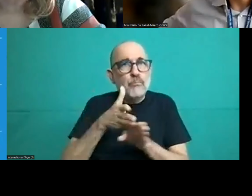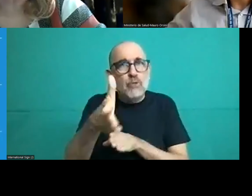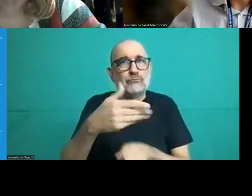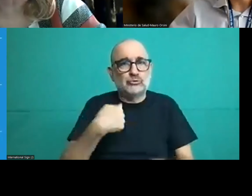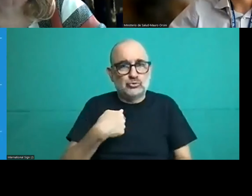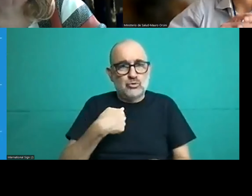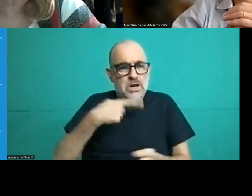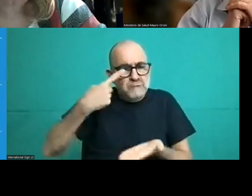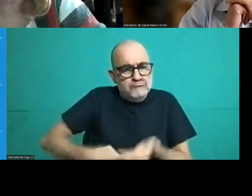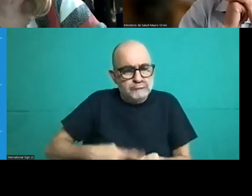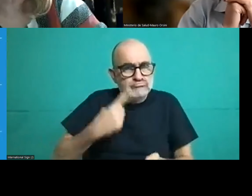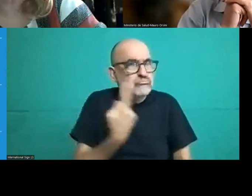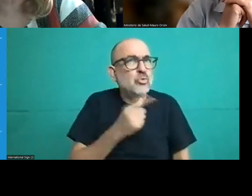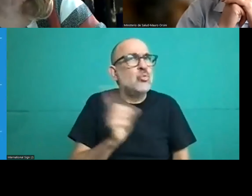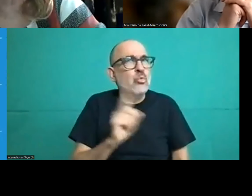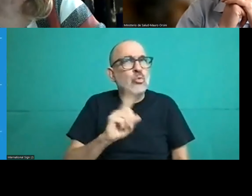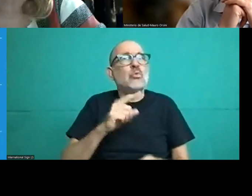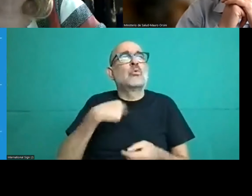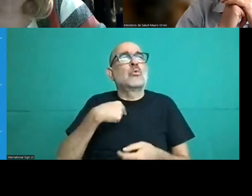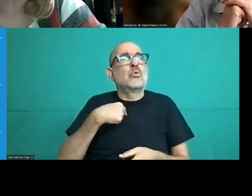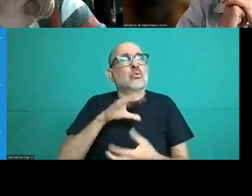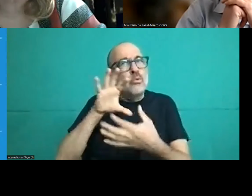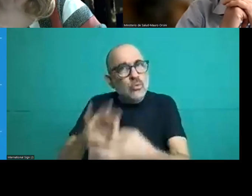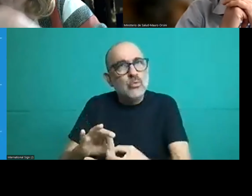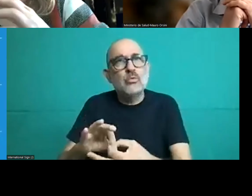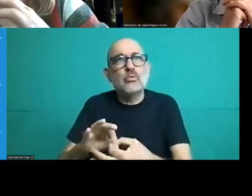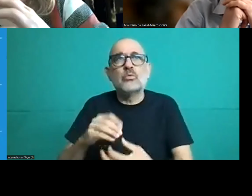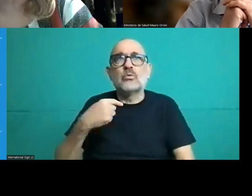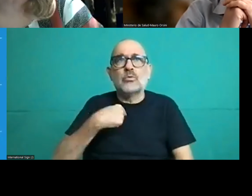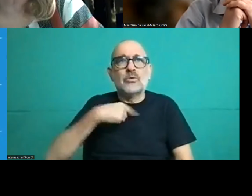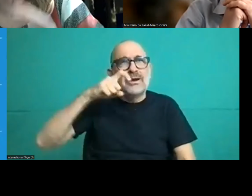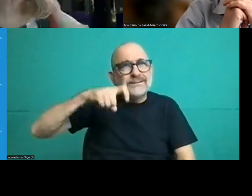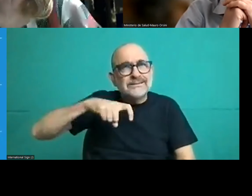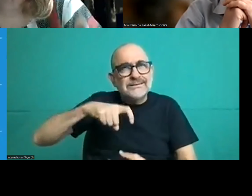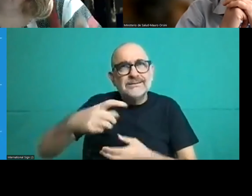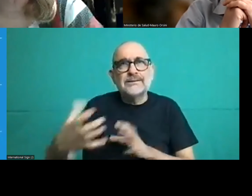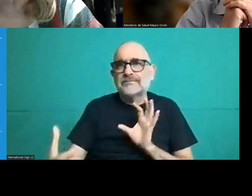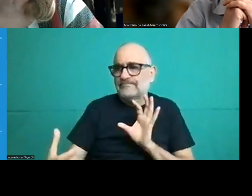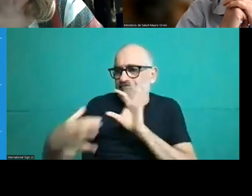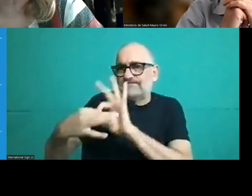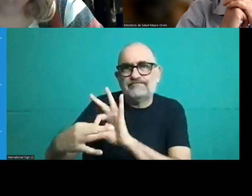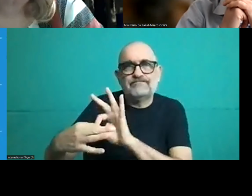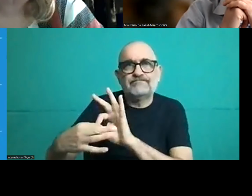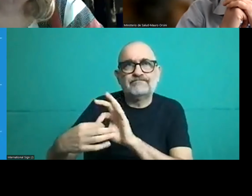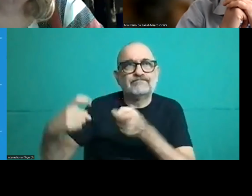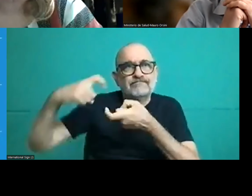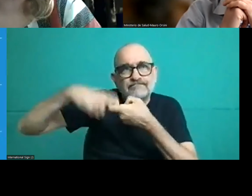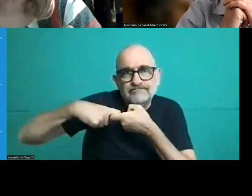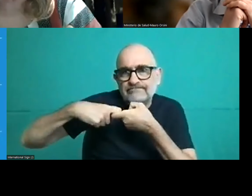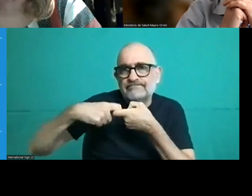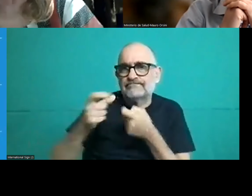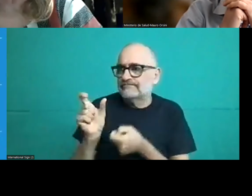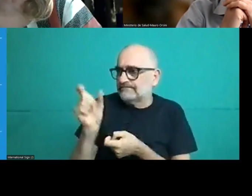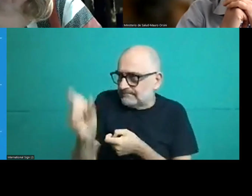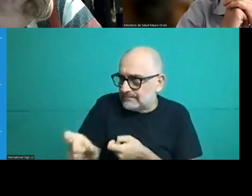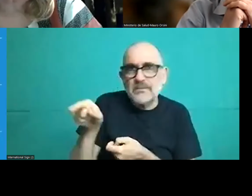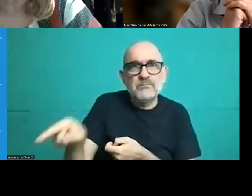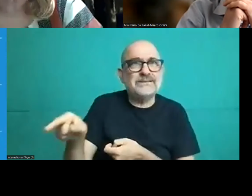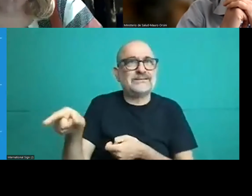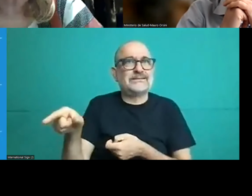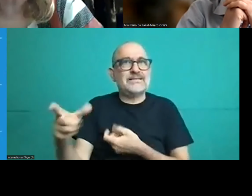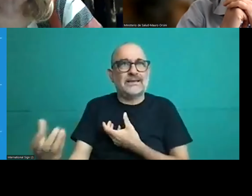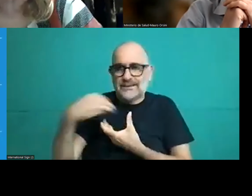incorporar la importancia de dar el voto al paciente. La seguridad del paciente es un cambio de cultura,